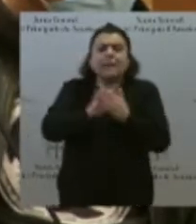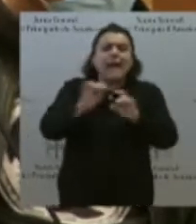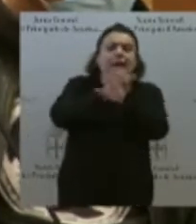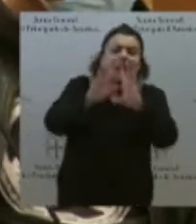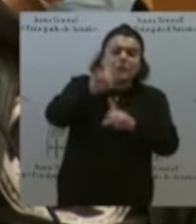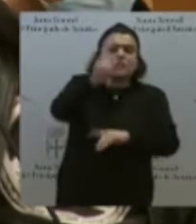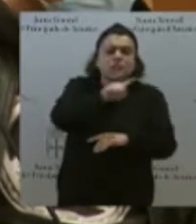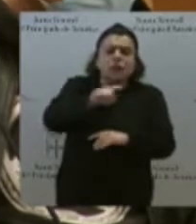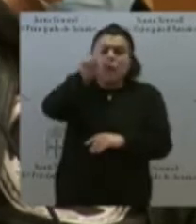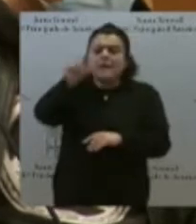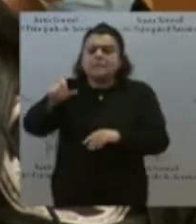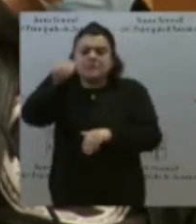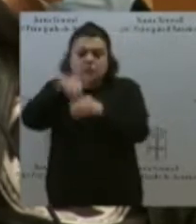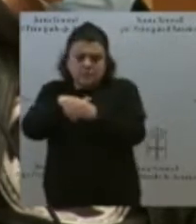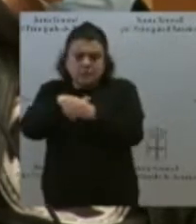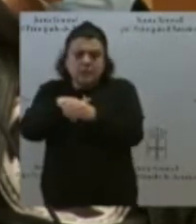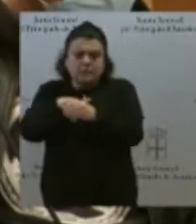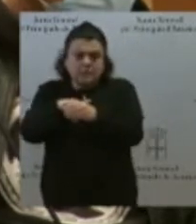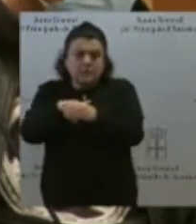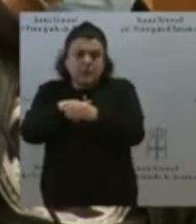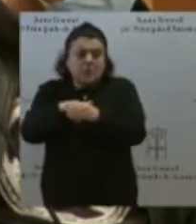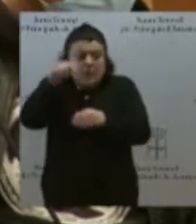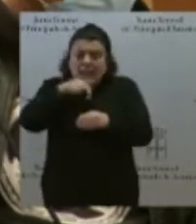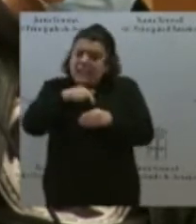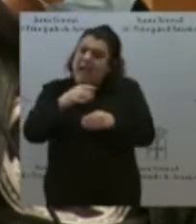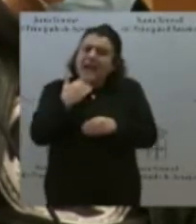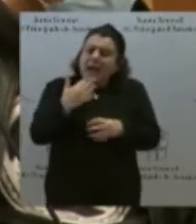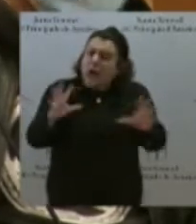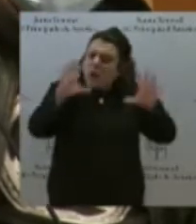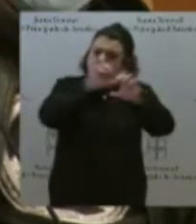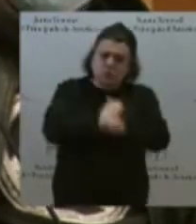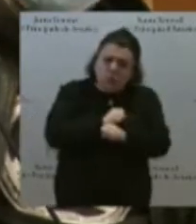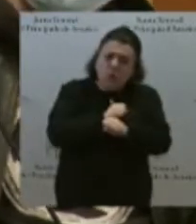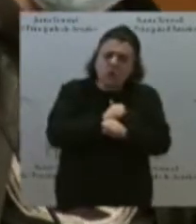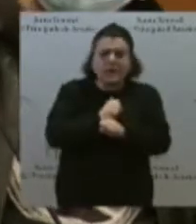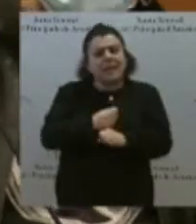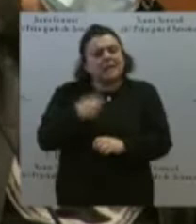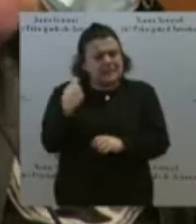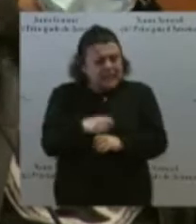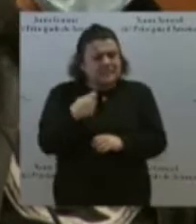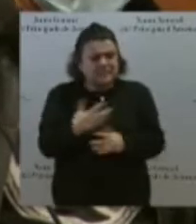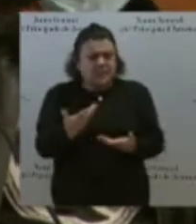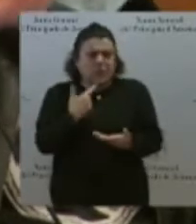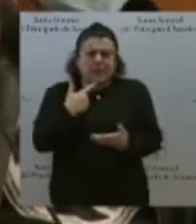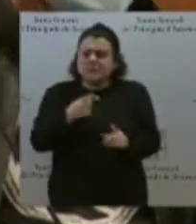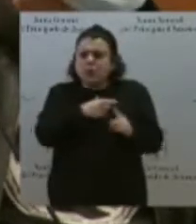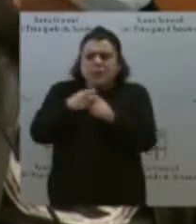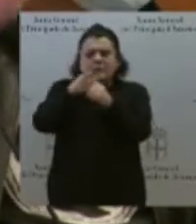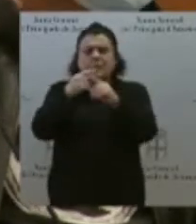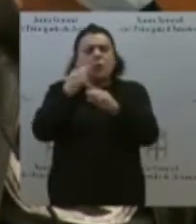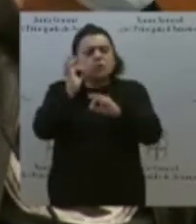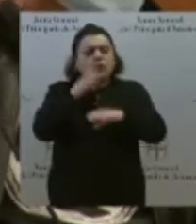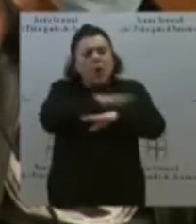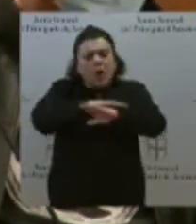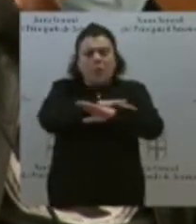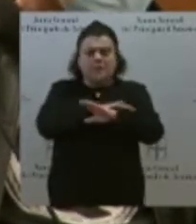todo esto hay una nebulosa que ya empieza a ser bastante cansina y que tiene que ver con orientaciones directas que se hacen desde el Gobierno. Ustedes dicen una cosa y la contraria,